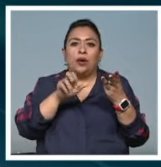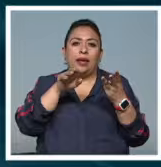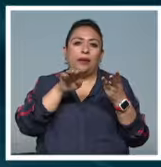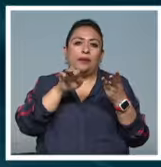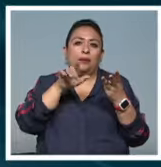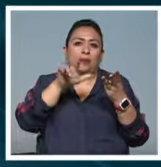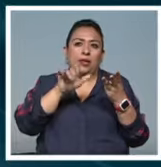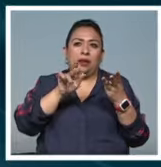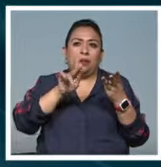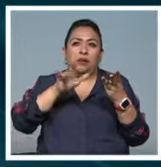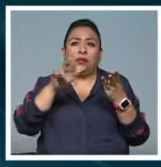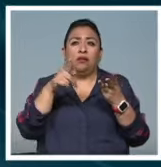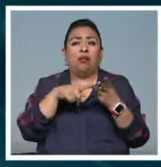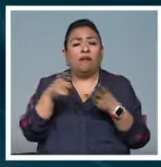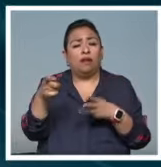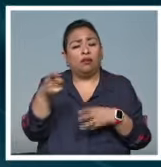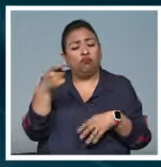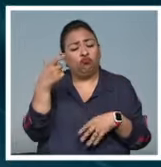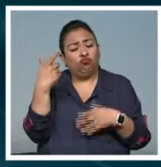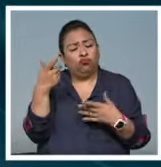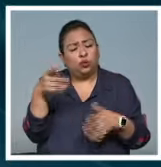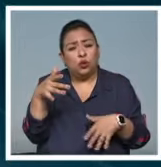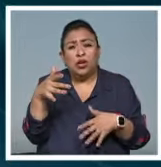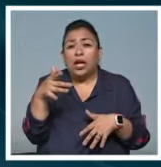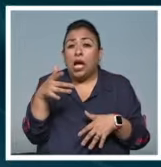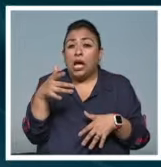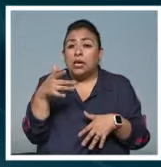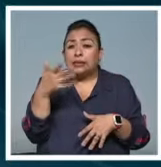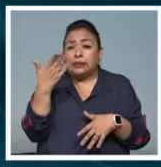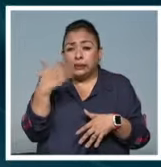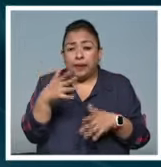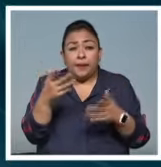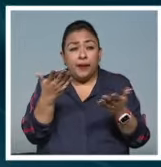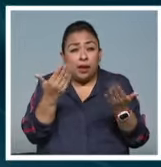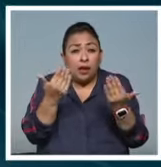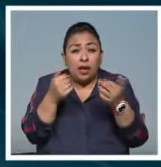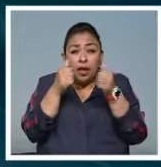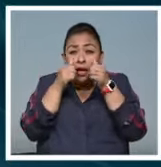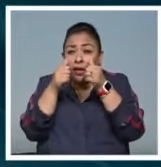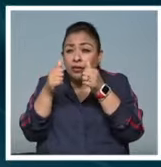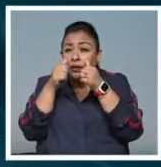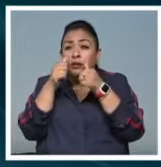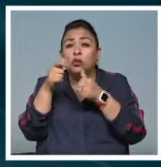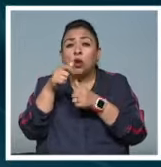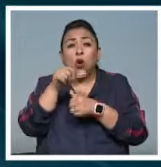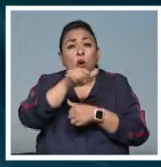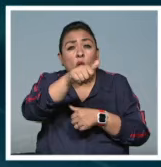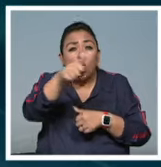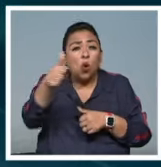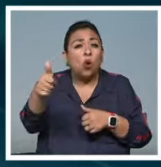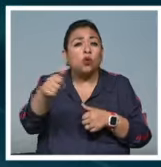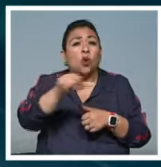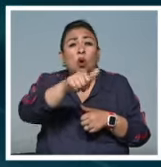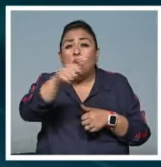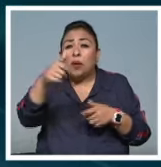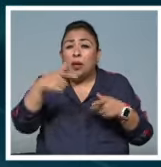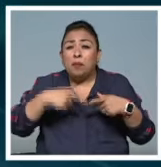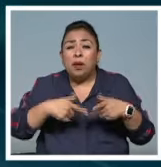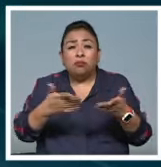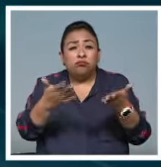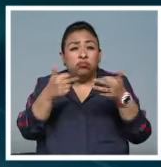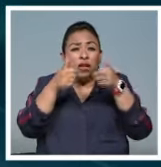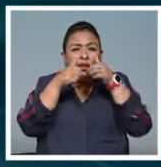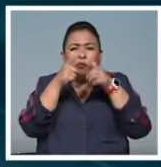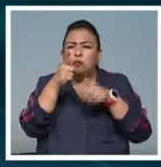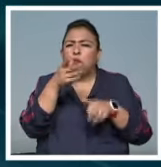Pacheco. Tuvo un don muy poco común, saber escuchar, escuchar al otro, escuchar a otros y, aunque sea